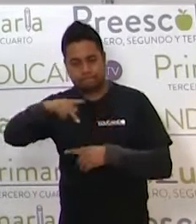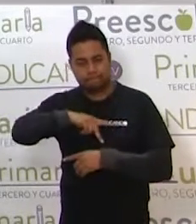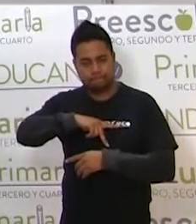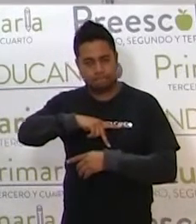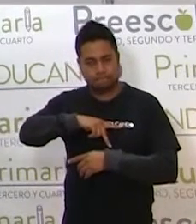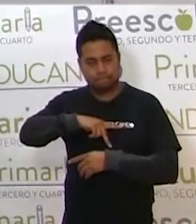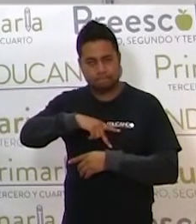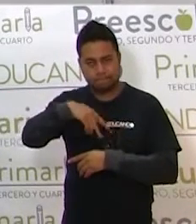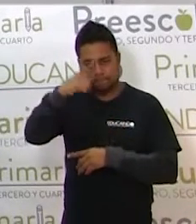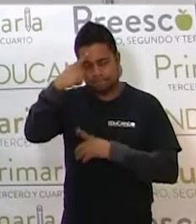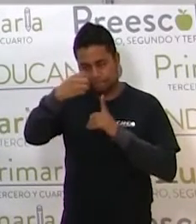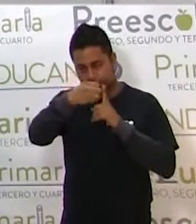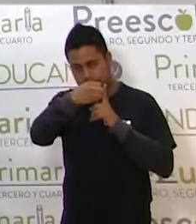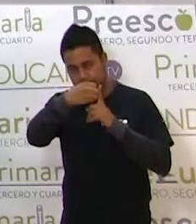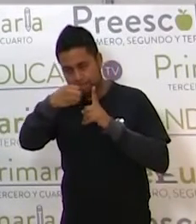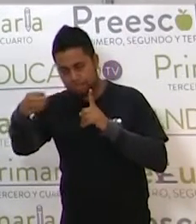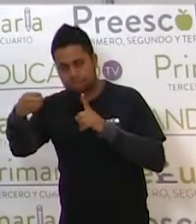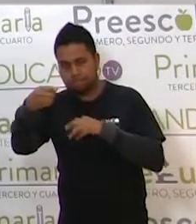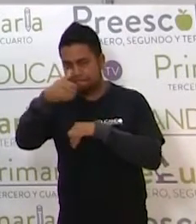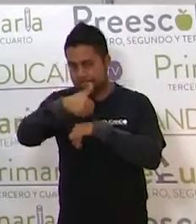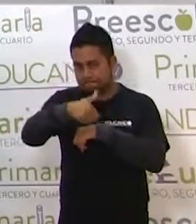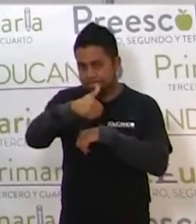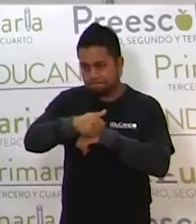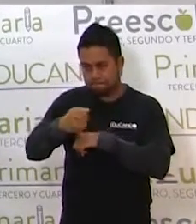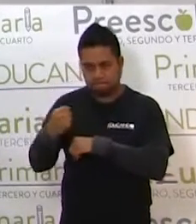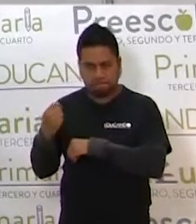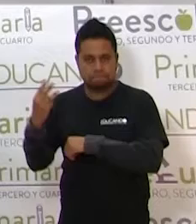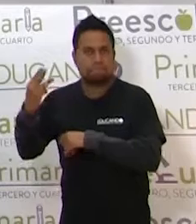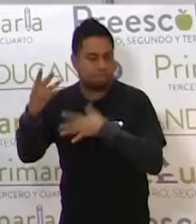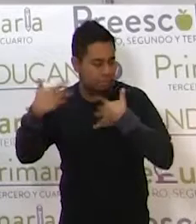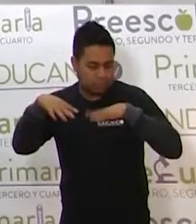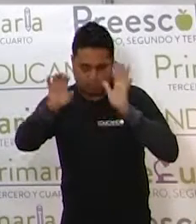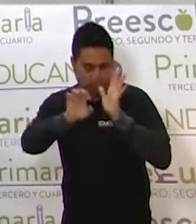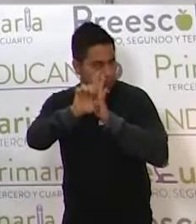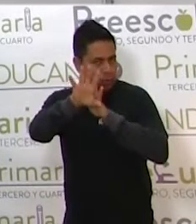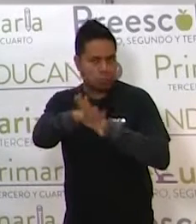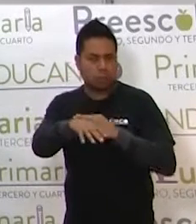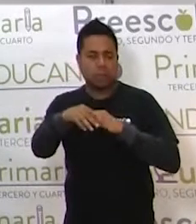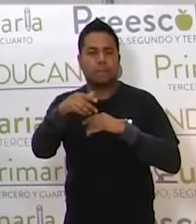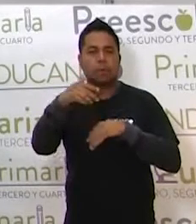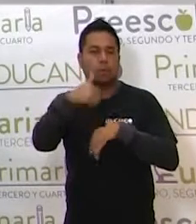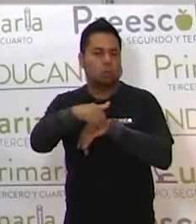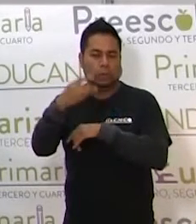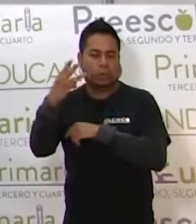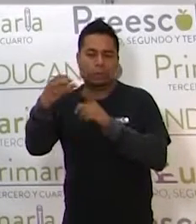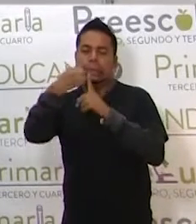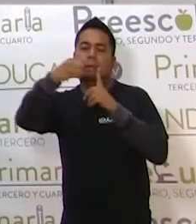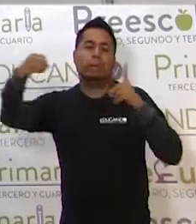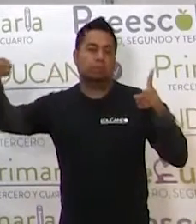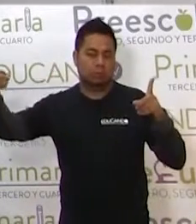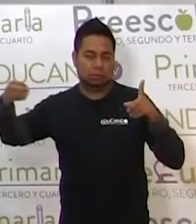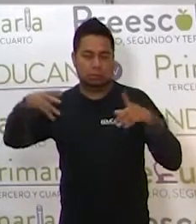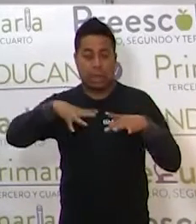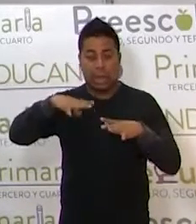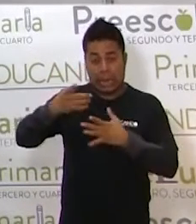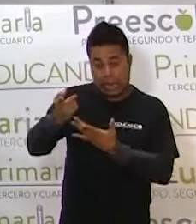nuestro verso número 3 supongamos que es el verso número 3 tiene